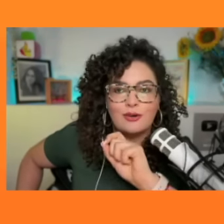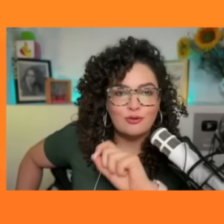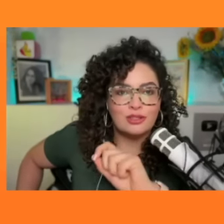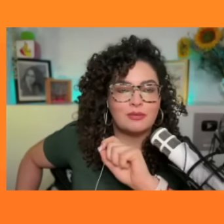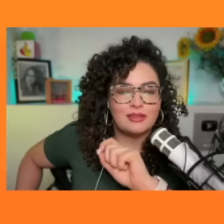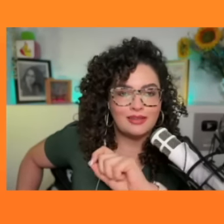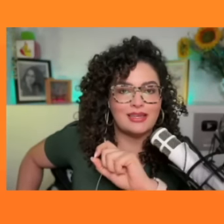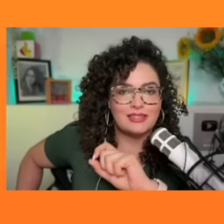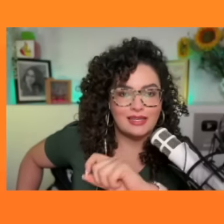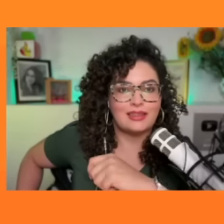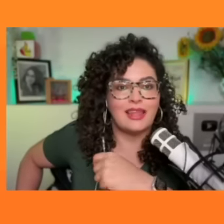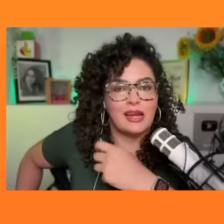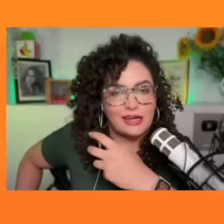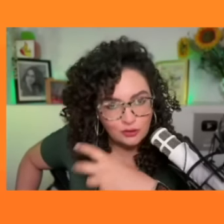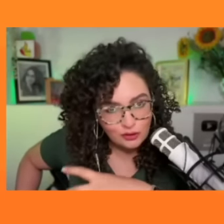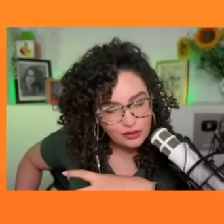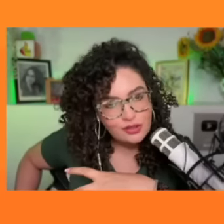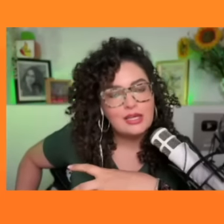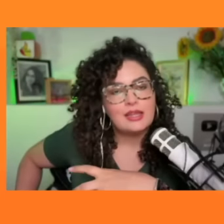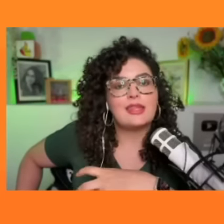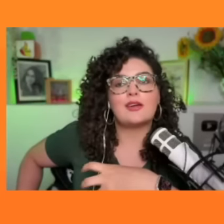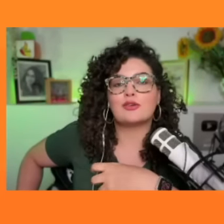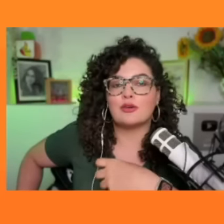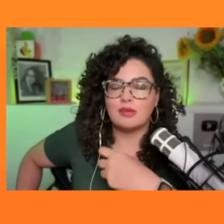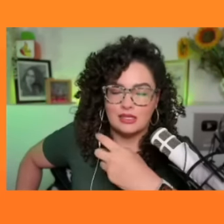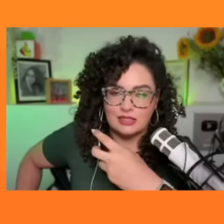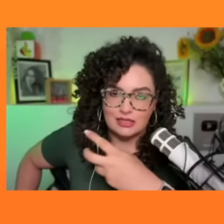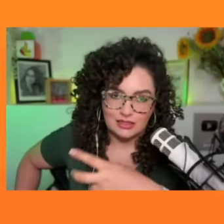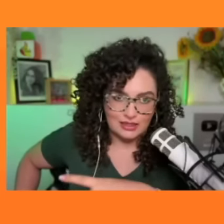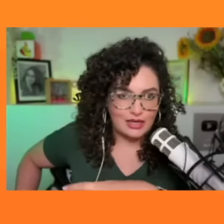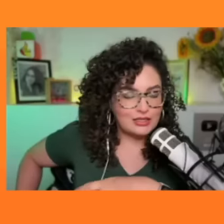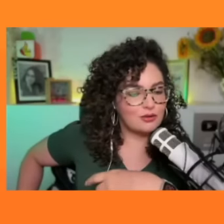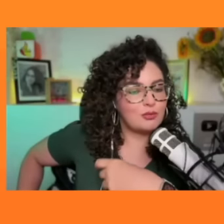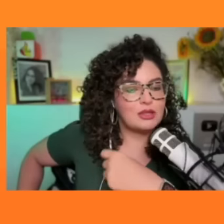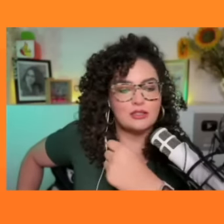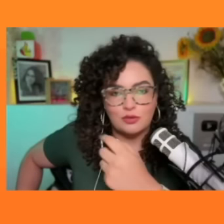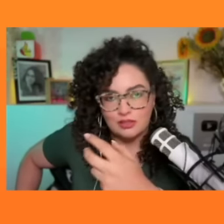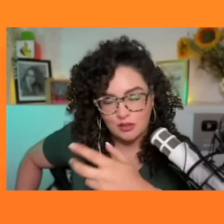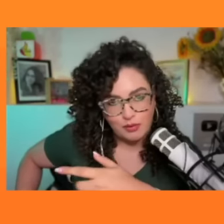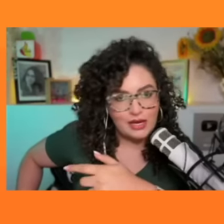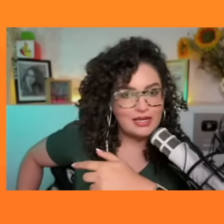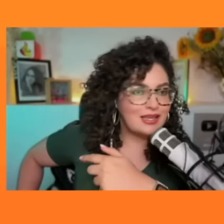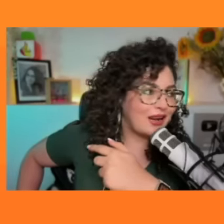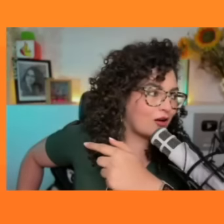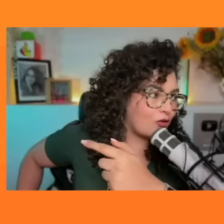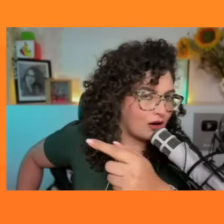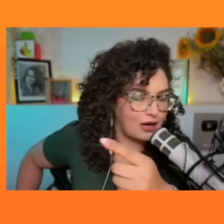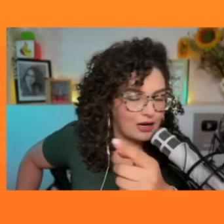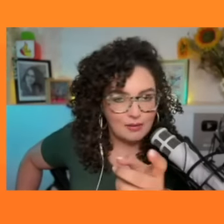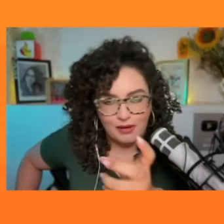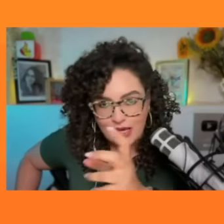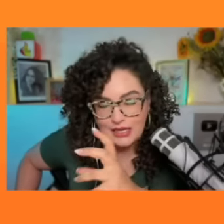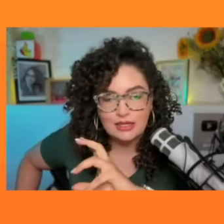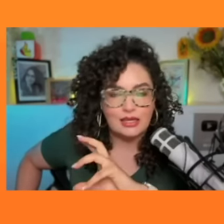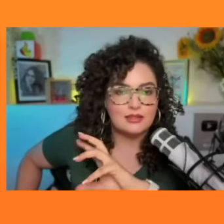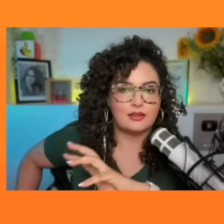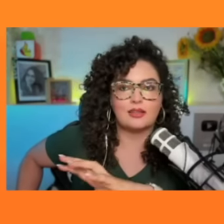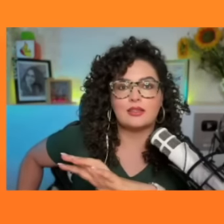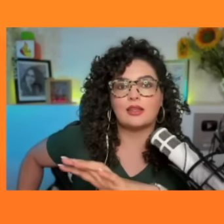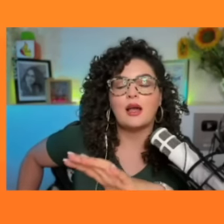encarga justamente de hacer territorio de los comités estatales, comités municipales, de recorrerle el